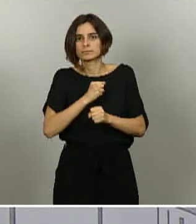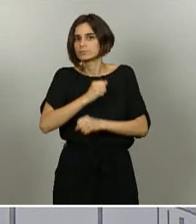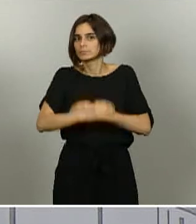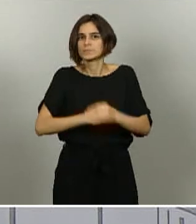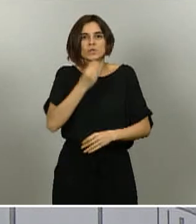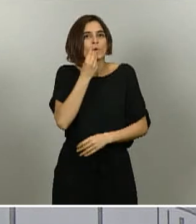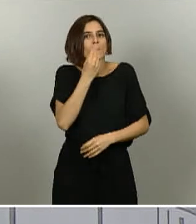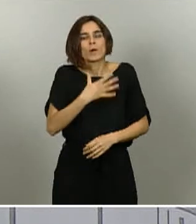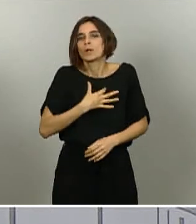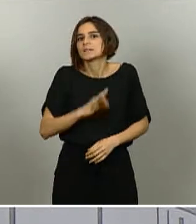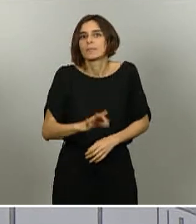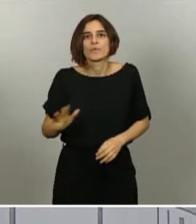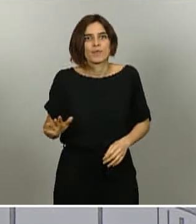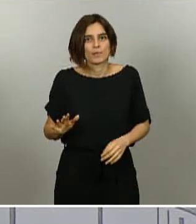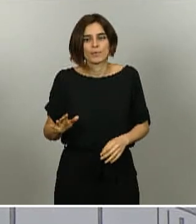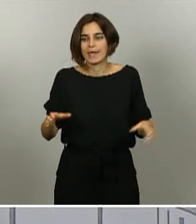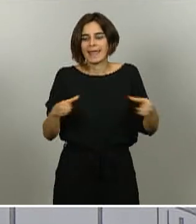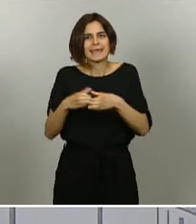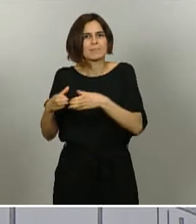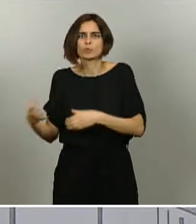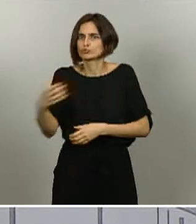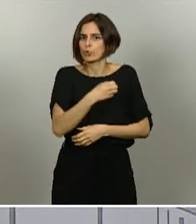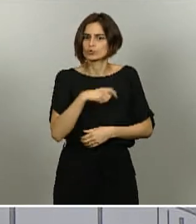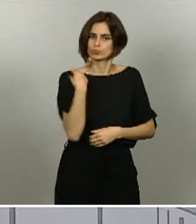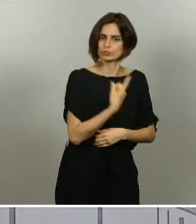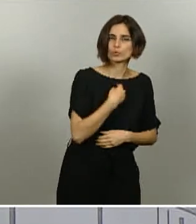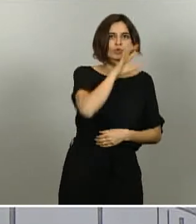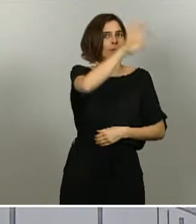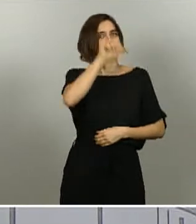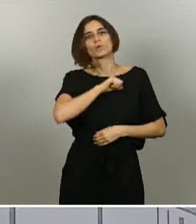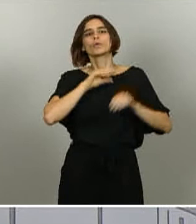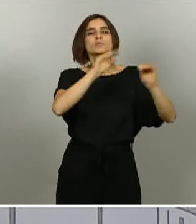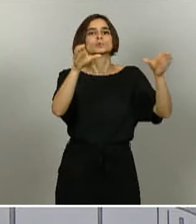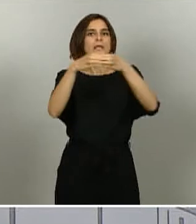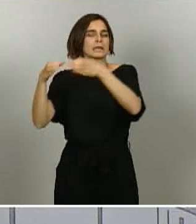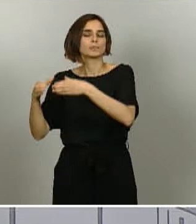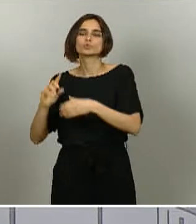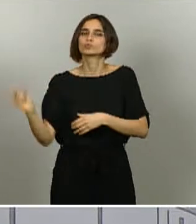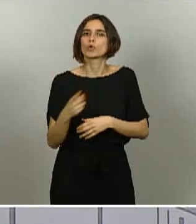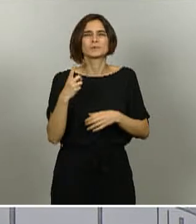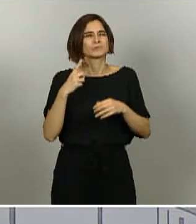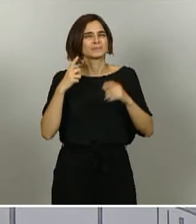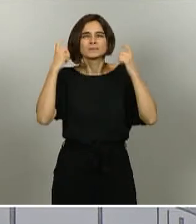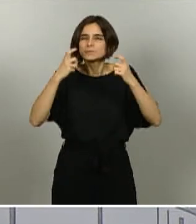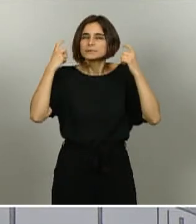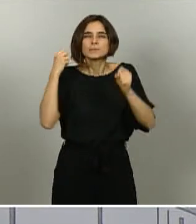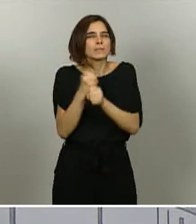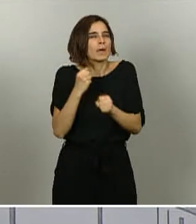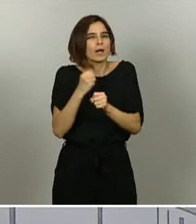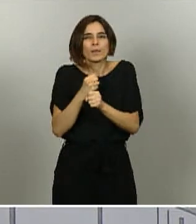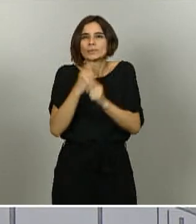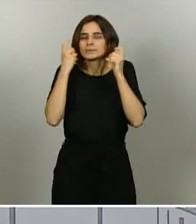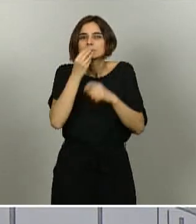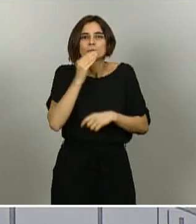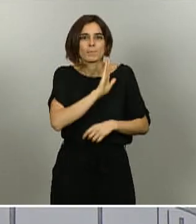equipos que hemos trabajado, tanto nosotros como los equipos de las comunidades autónomas, con lo cual miedo yo creo que poco. Y más aún